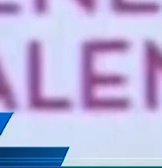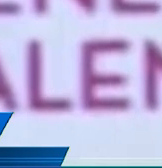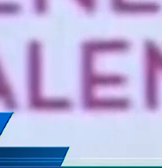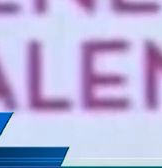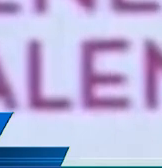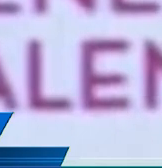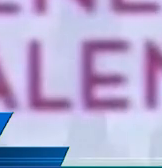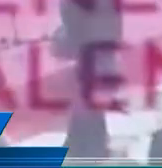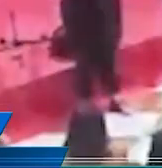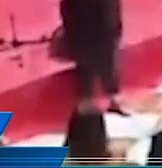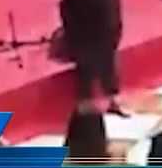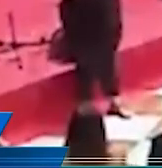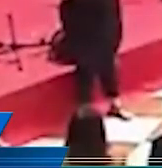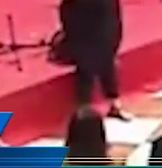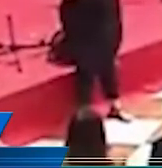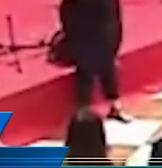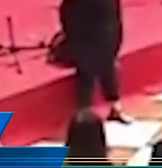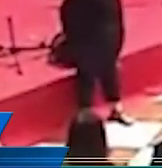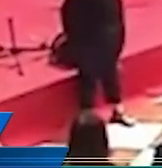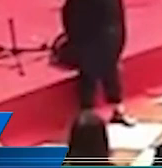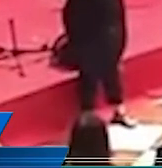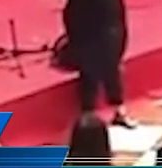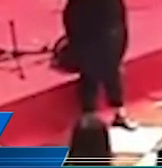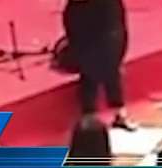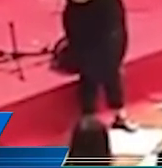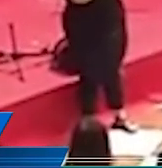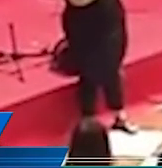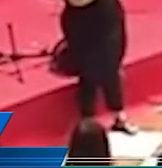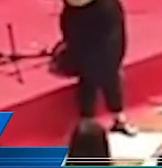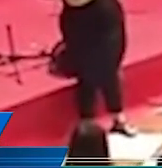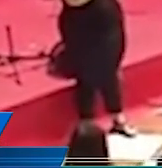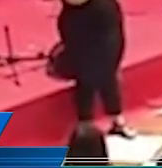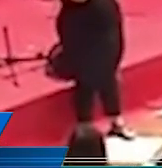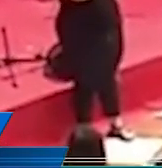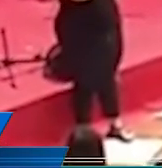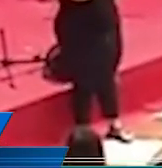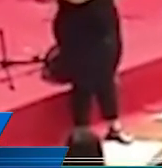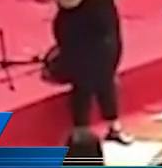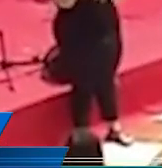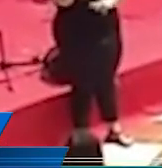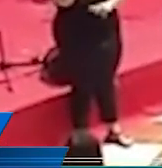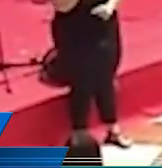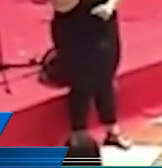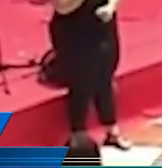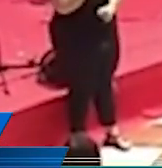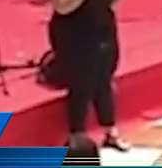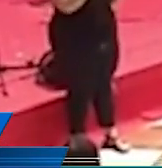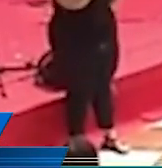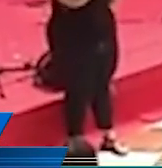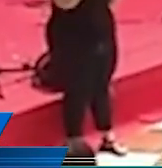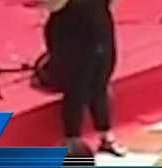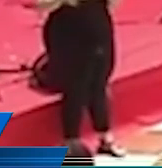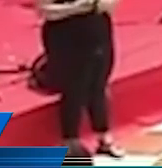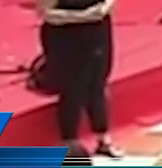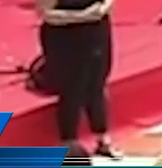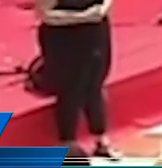en Canarias. Encontraron un cantante de color para enseñarle valenciano, que pudiese cantar en valenciano y poder cobrar en este